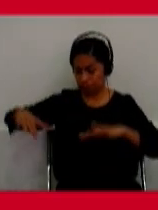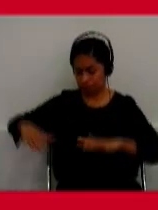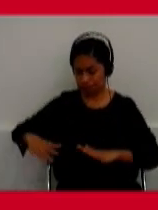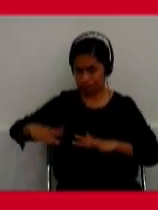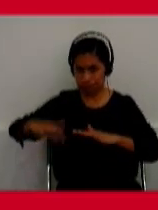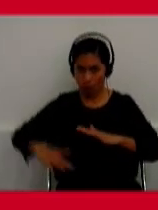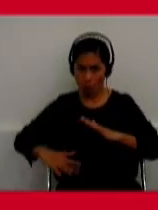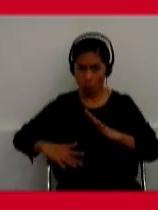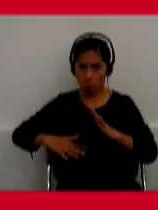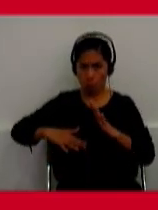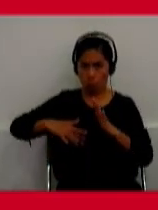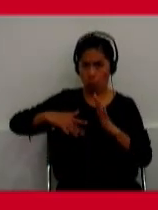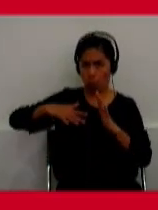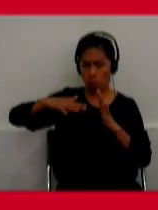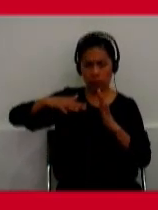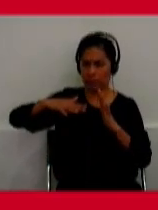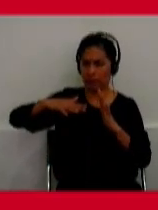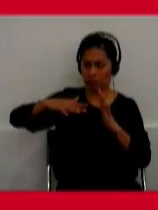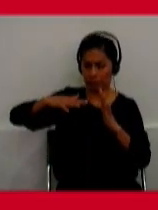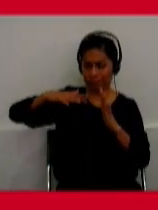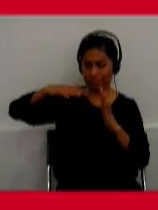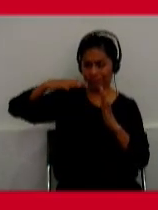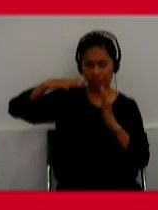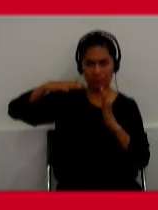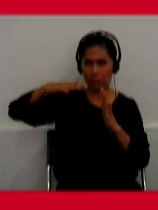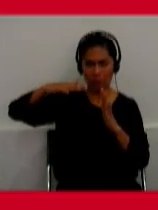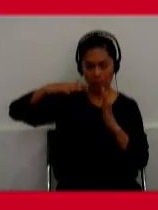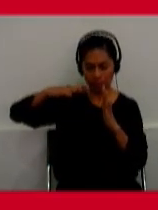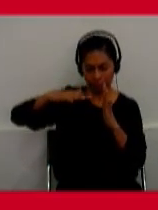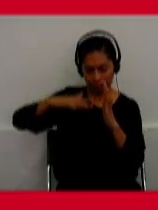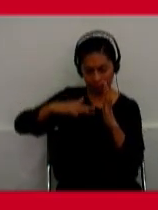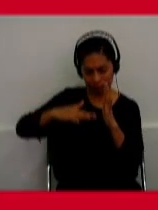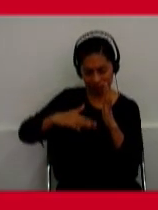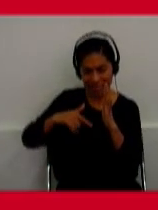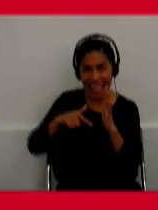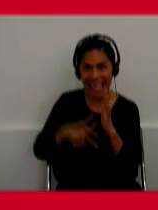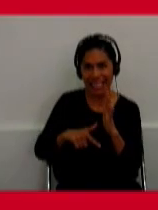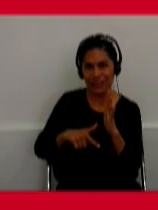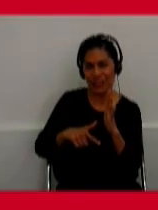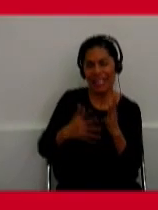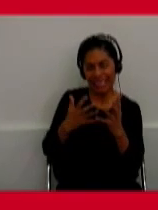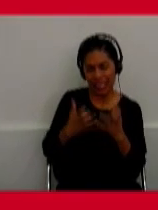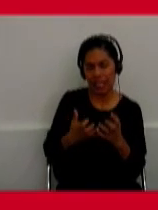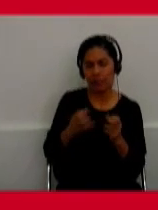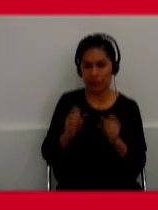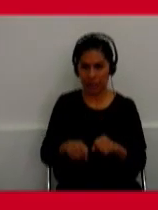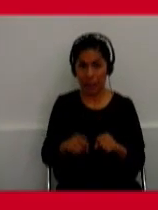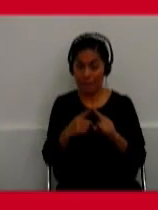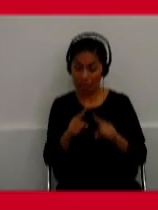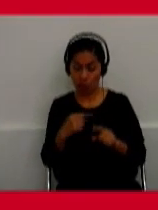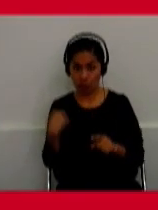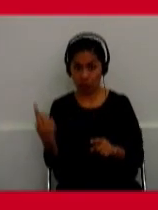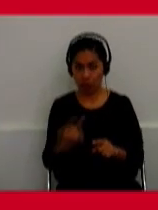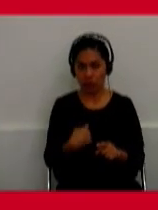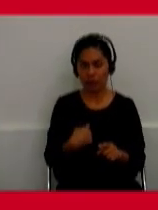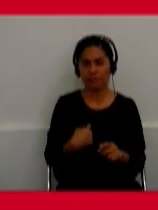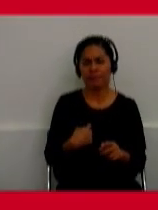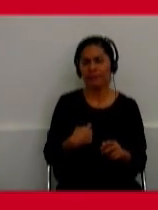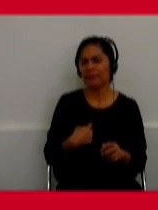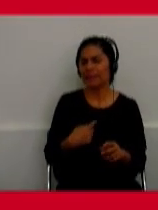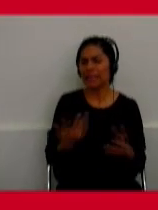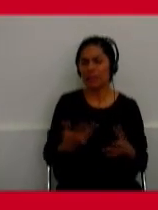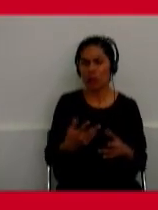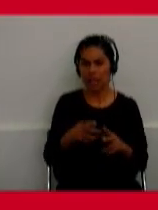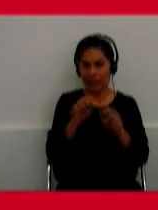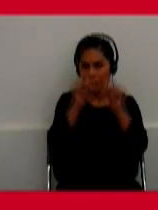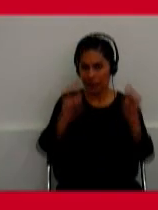Entonces, para poder aplicar estos tipos de tecnologías tenemos básicamente dos sistemas muy conocidos en el mercado, que